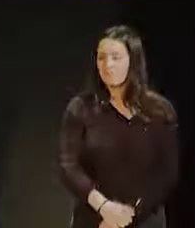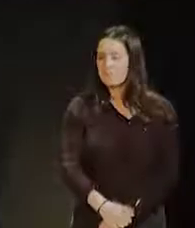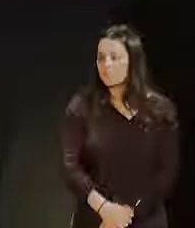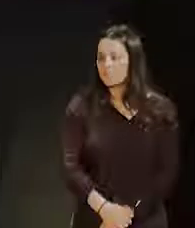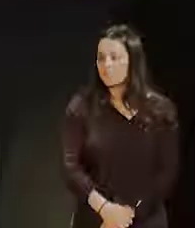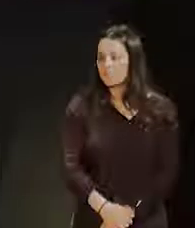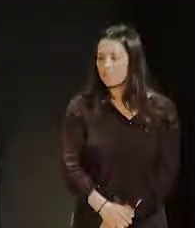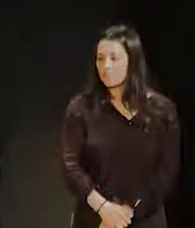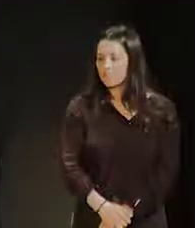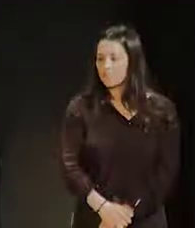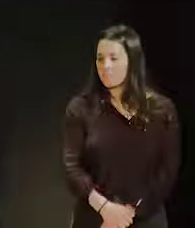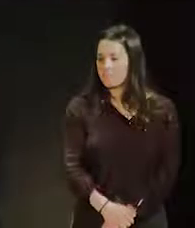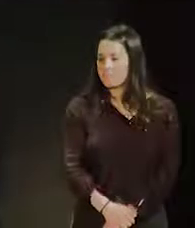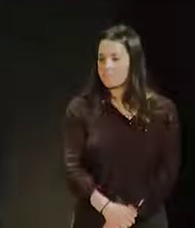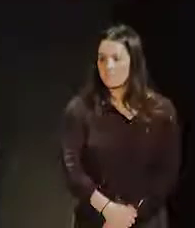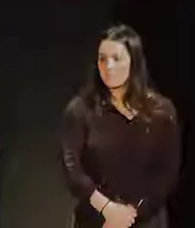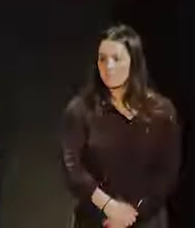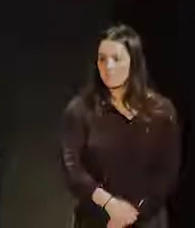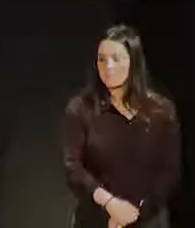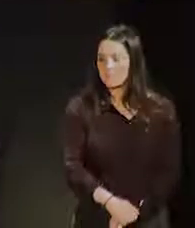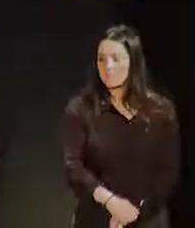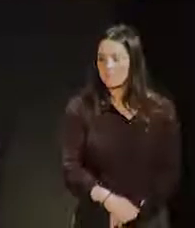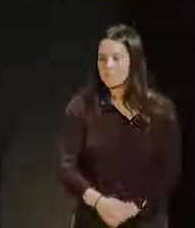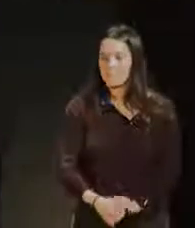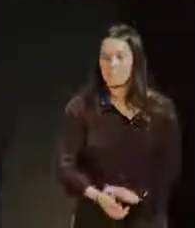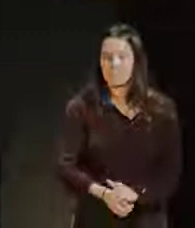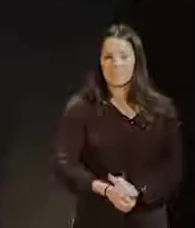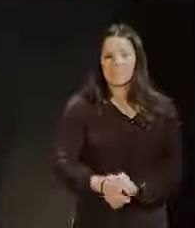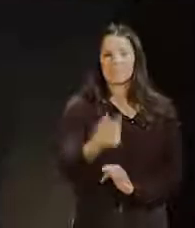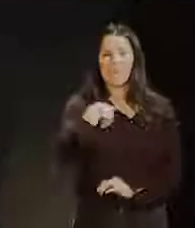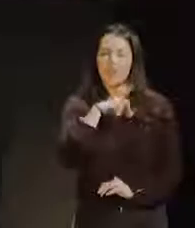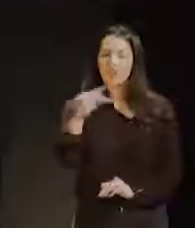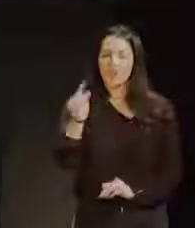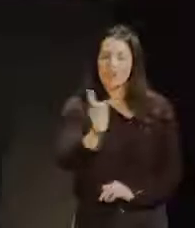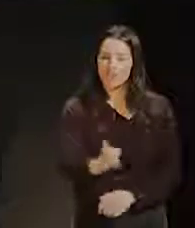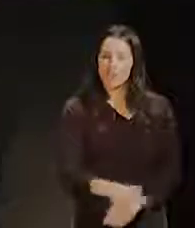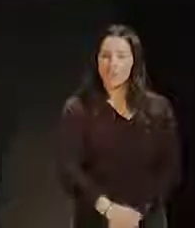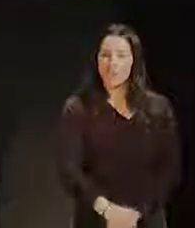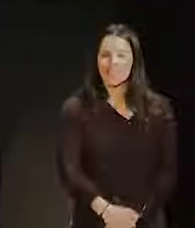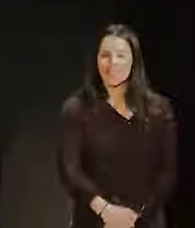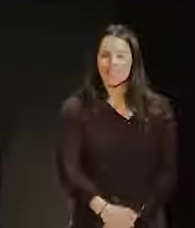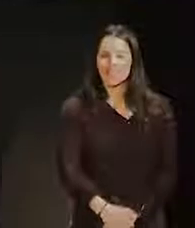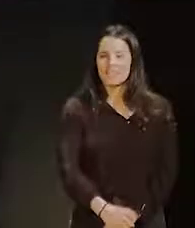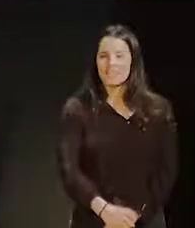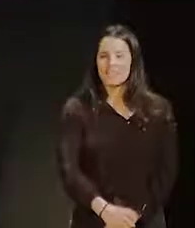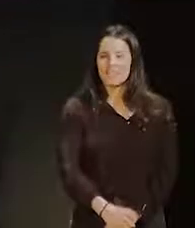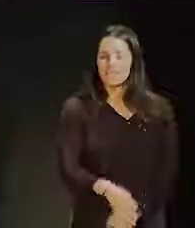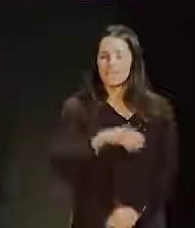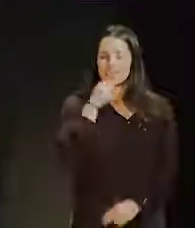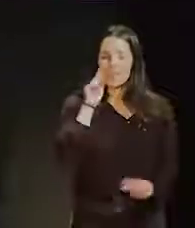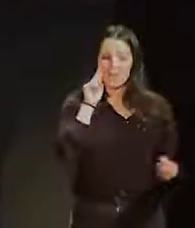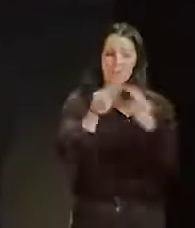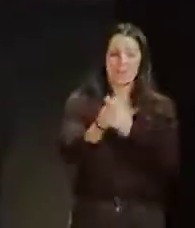preocupe, Tiago, yo te mando el video. Perfecto. No se han podido ver la una a la otra. Esto es una sí, cosa un